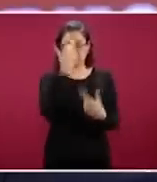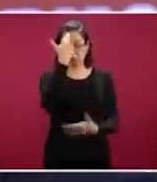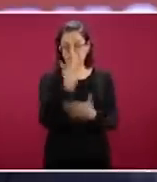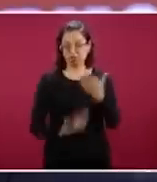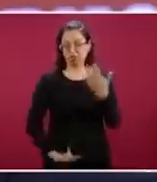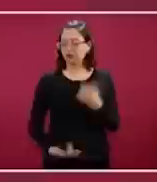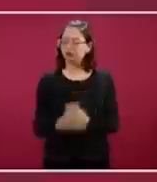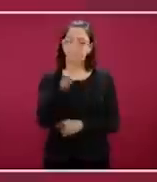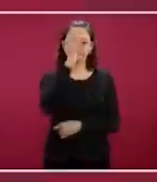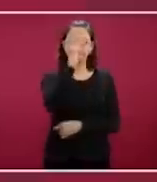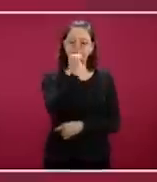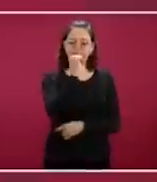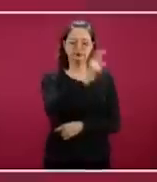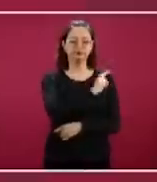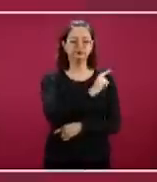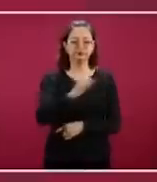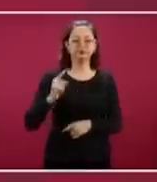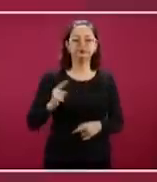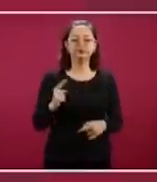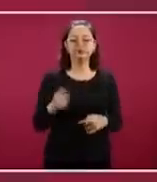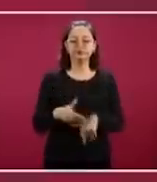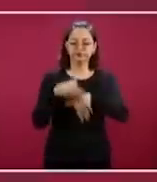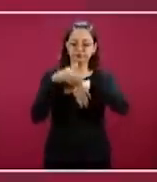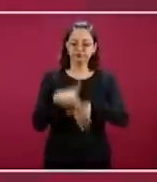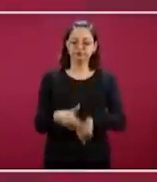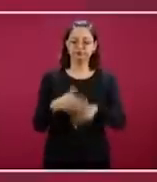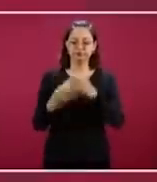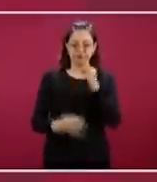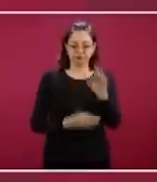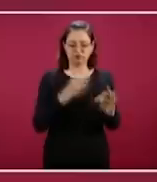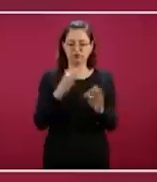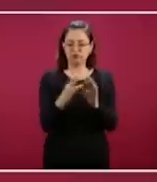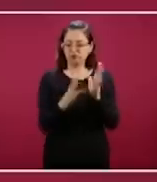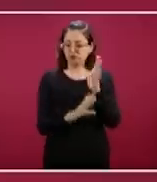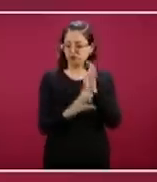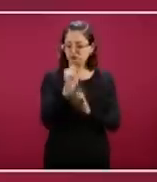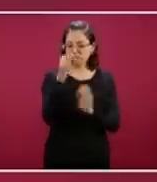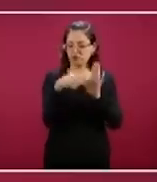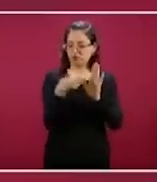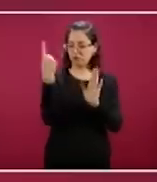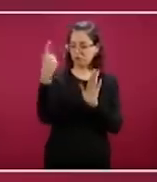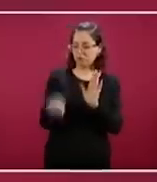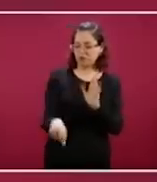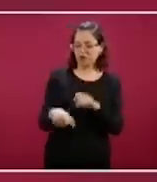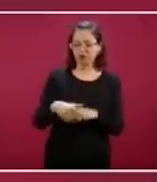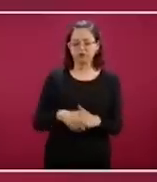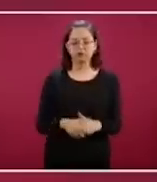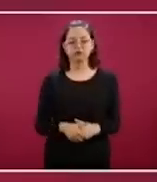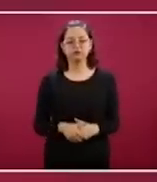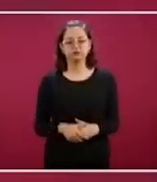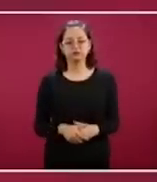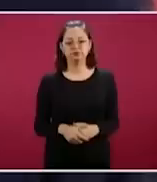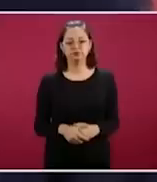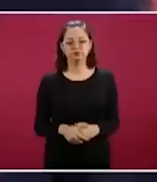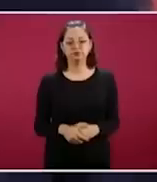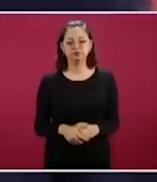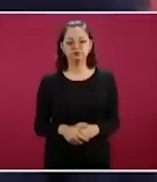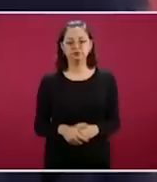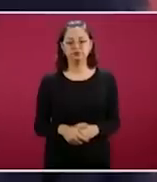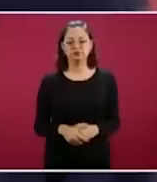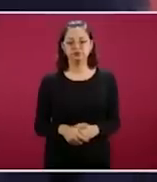Tenemos que apegarnos, ajustarnos a lo que establece nuestra Constitución. No vamos a